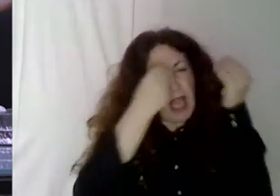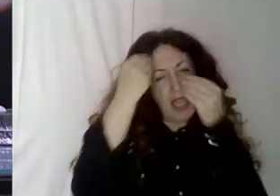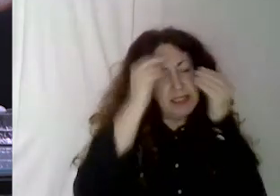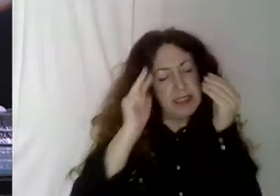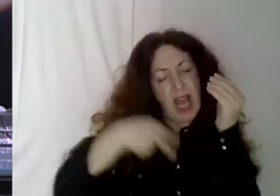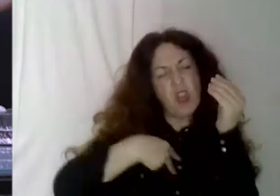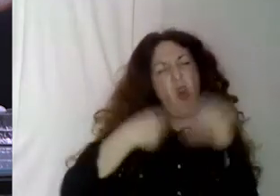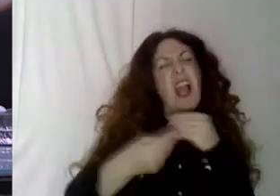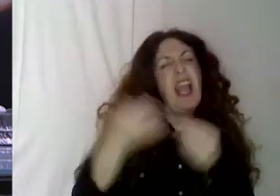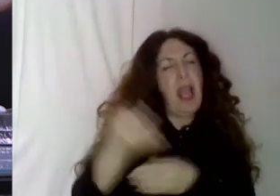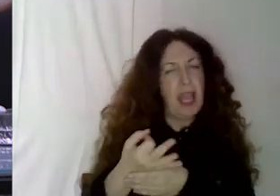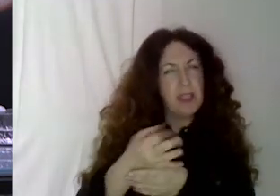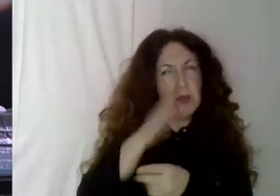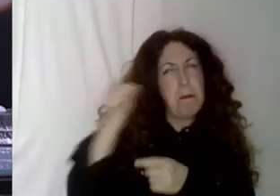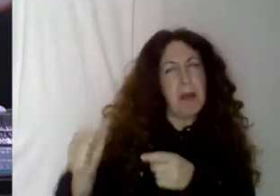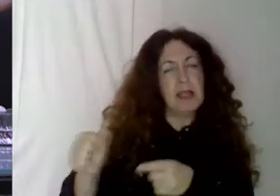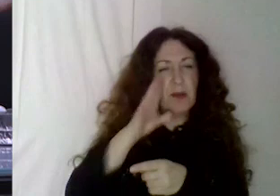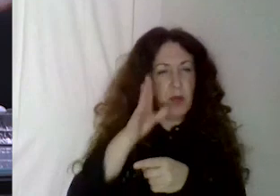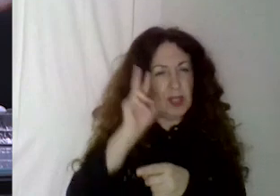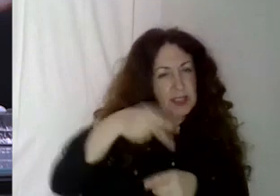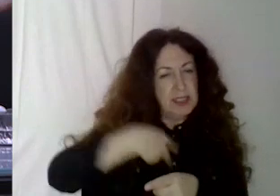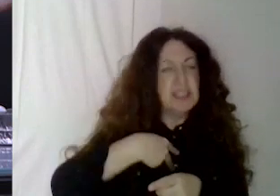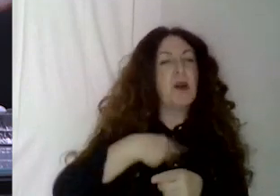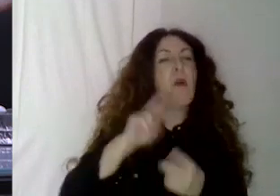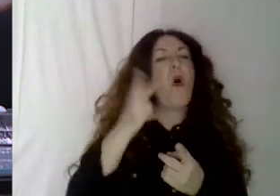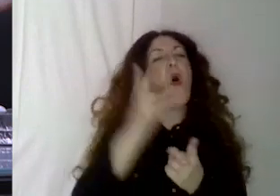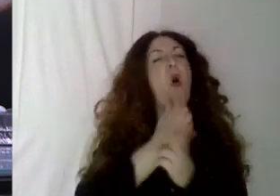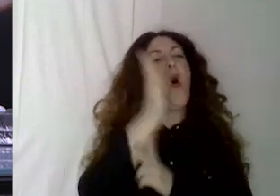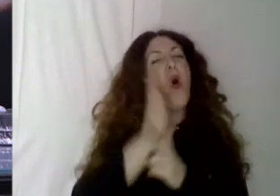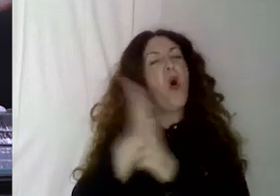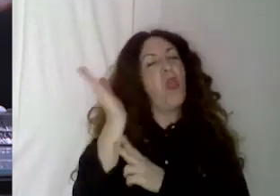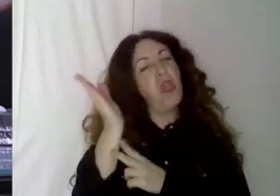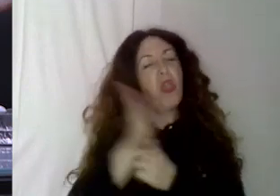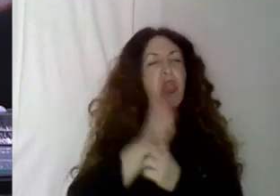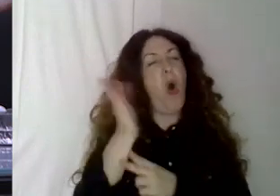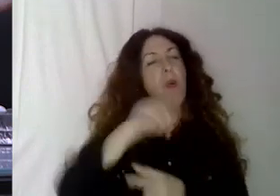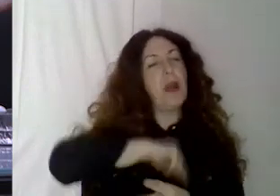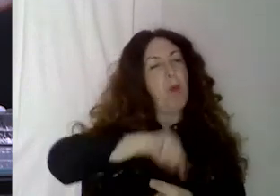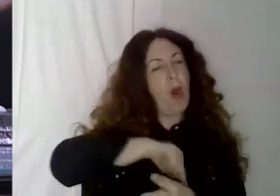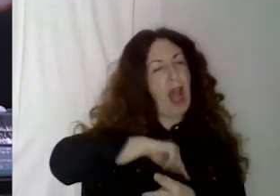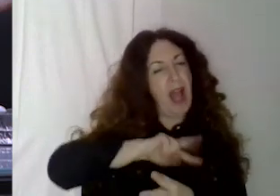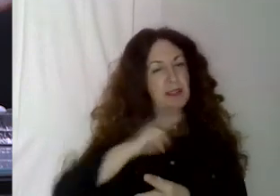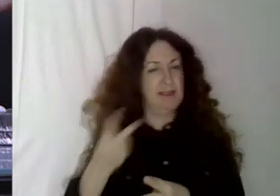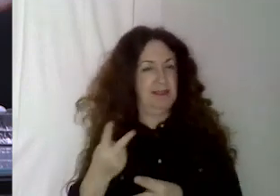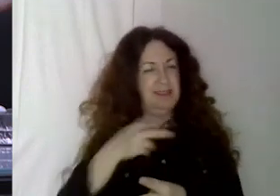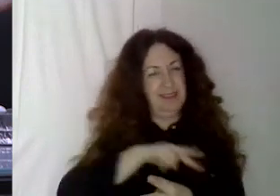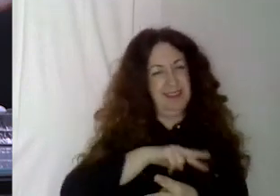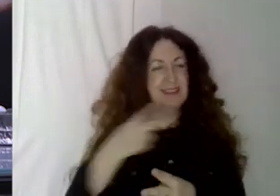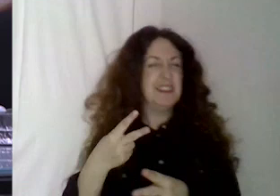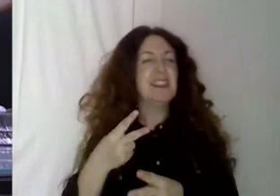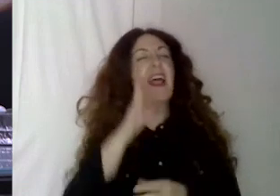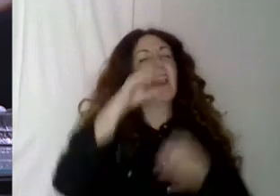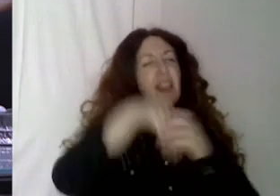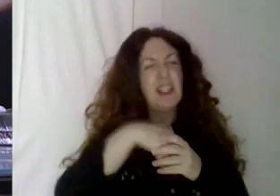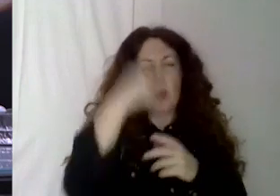faltaba más, aunque a veces con atenuantes, podríamos decir, socialmente, pues lo que sí me parece interesante es que las costumbres, hay veces que, bueno,